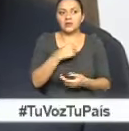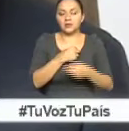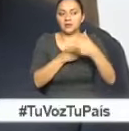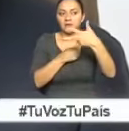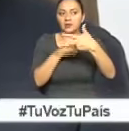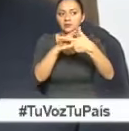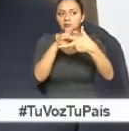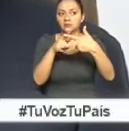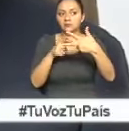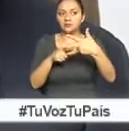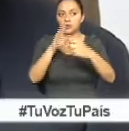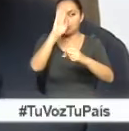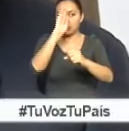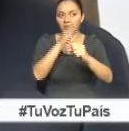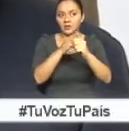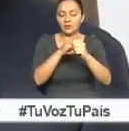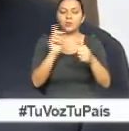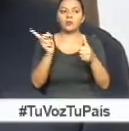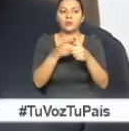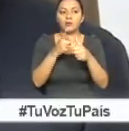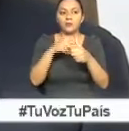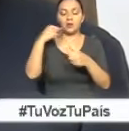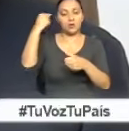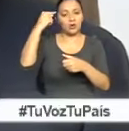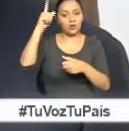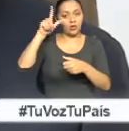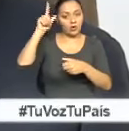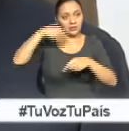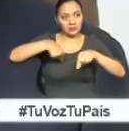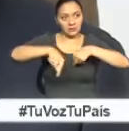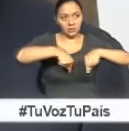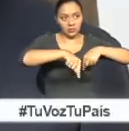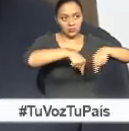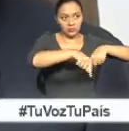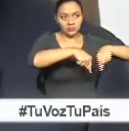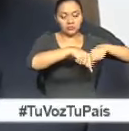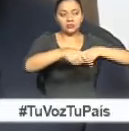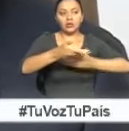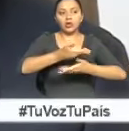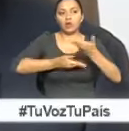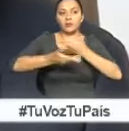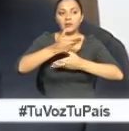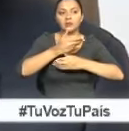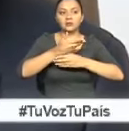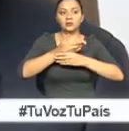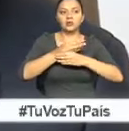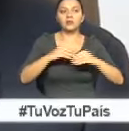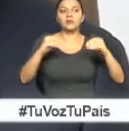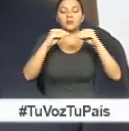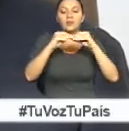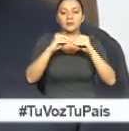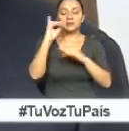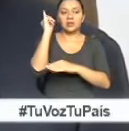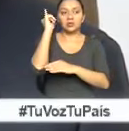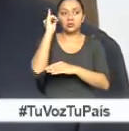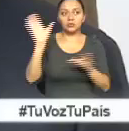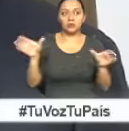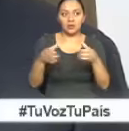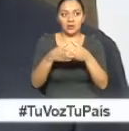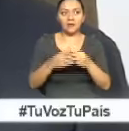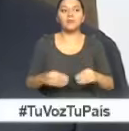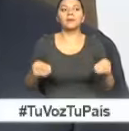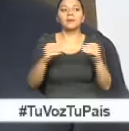objetivos específicos, sean logísticos, digamos, de comercio exterior, sean zonas industriales o sean zonas